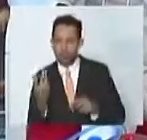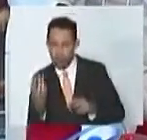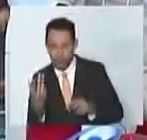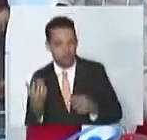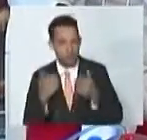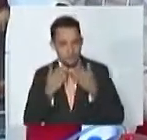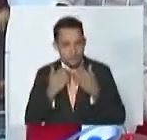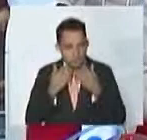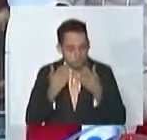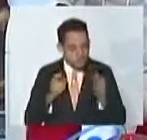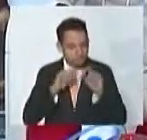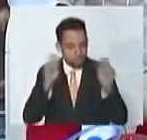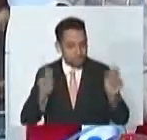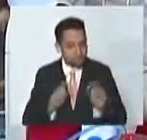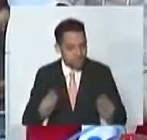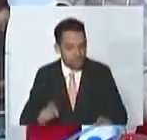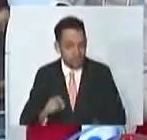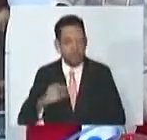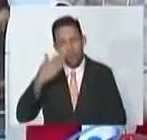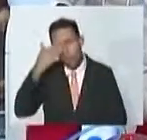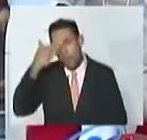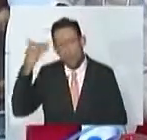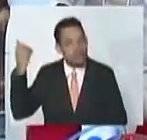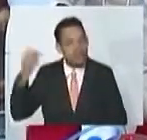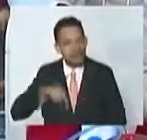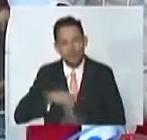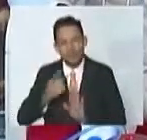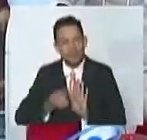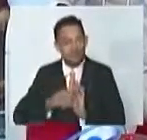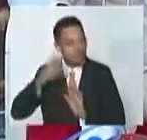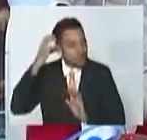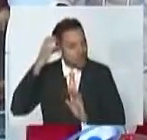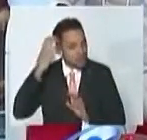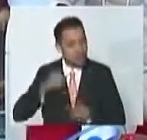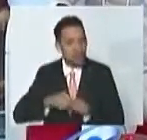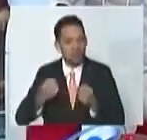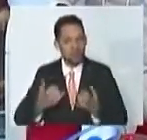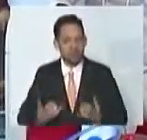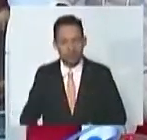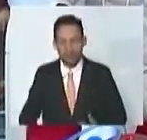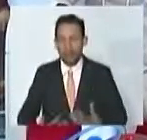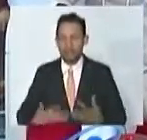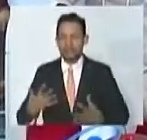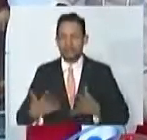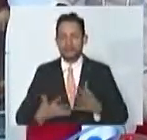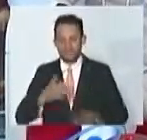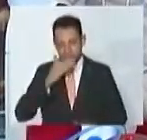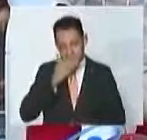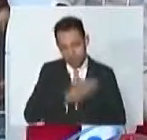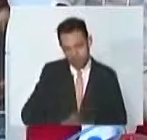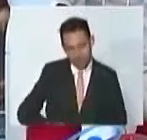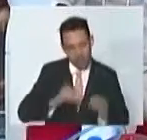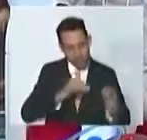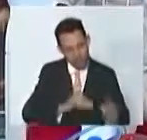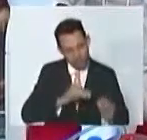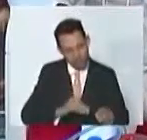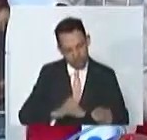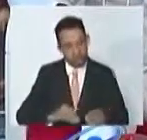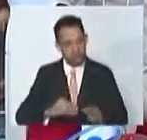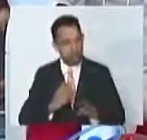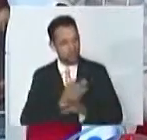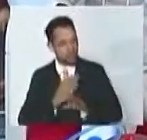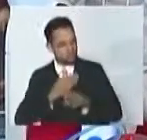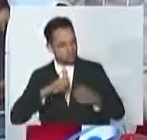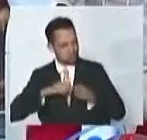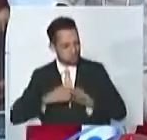otros problemas que se van dando dentro de la connotación de los niños, y nos damos cuenta que al haber esos